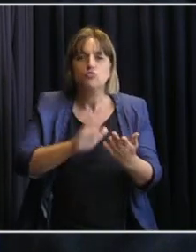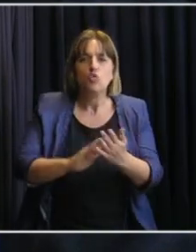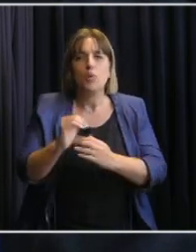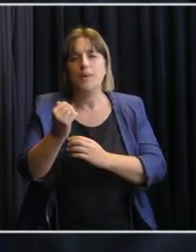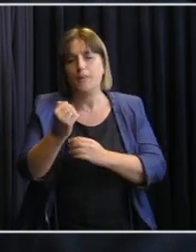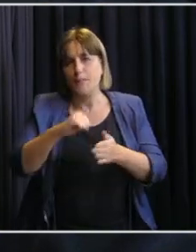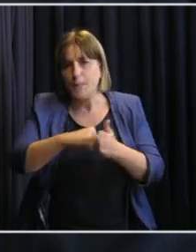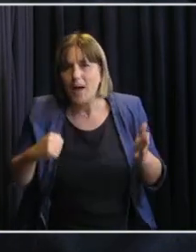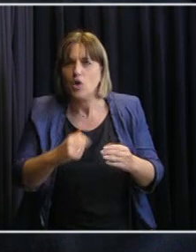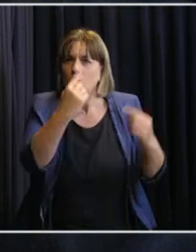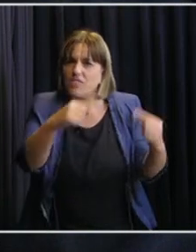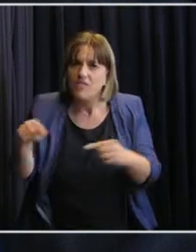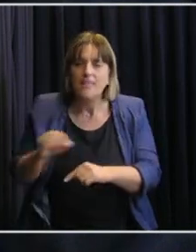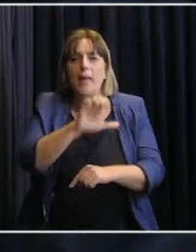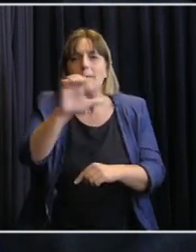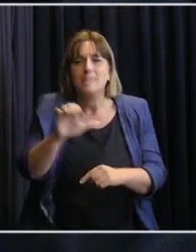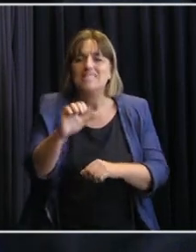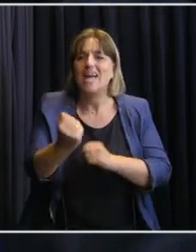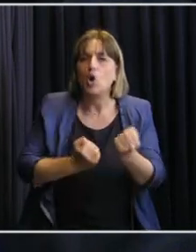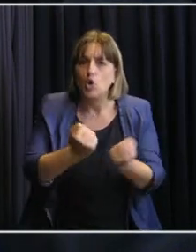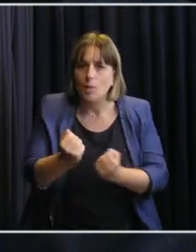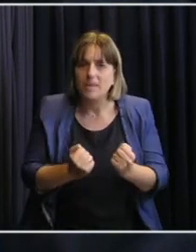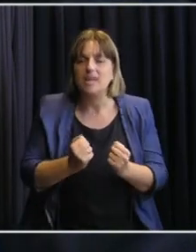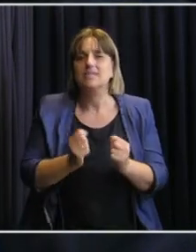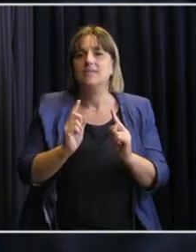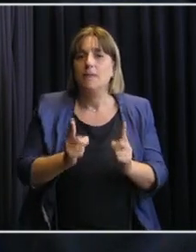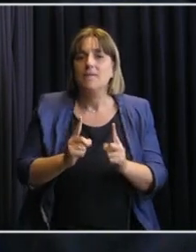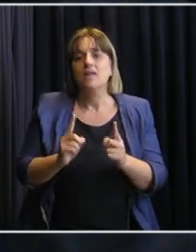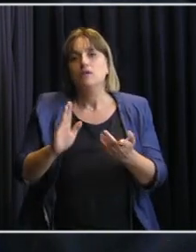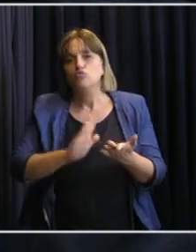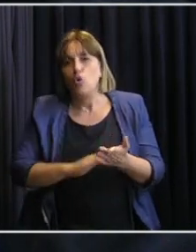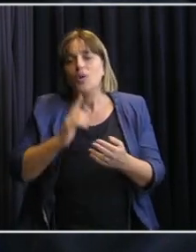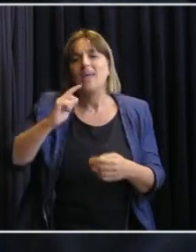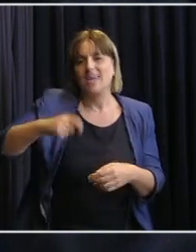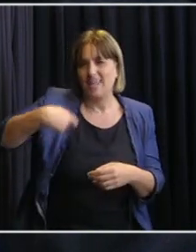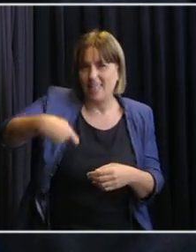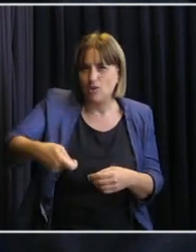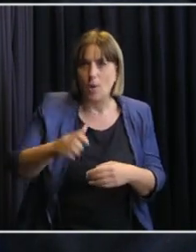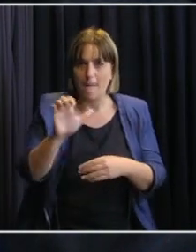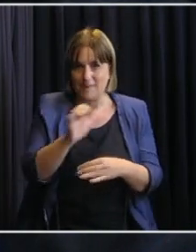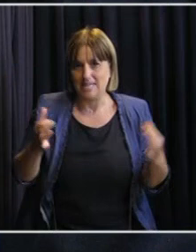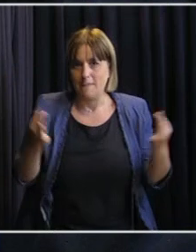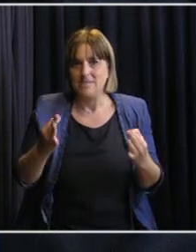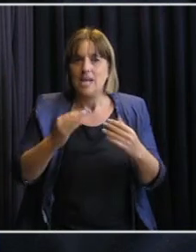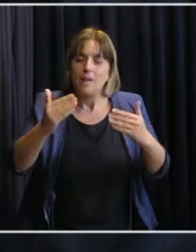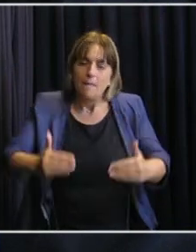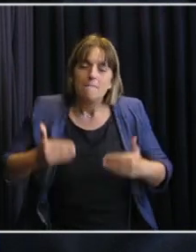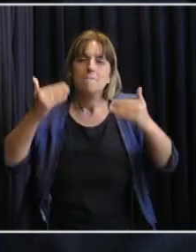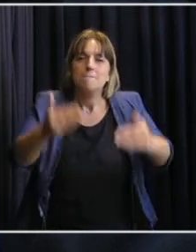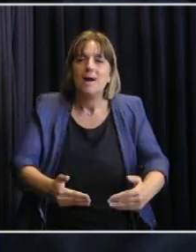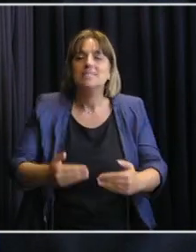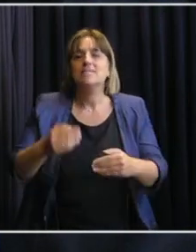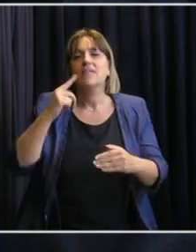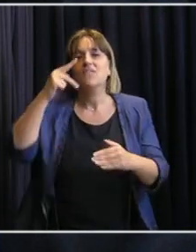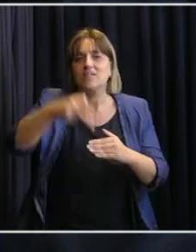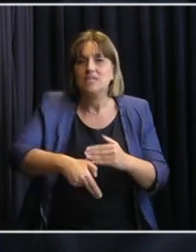financiera, a las empresas de servicios financieros y a las administradoras de crédito para extender los plazos de vencimiento de los créditos que